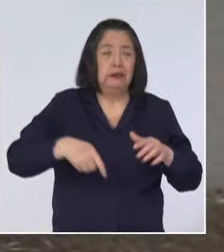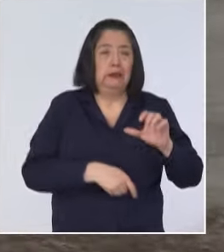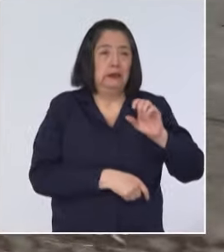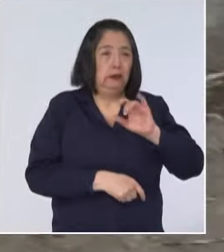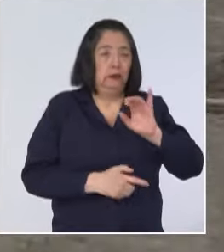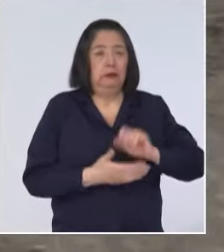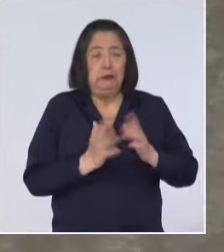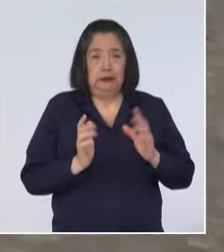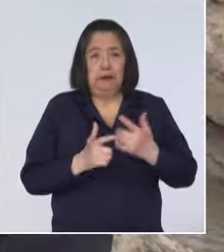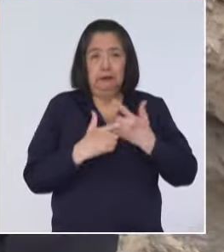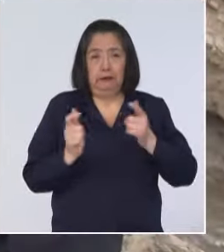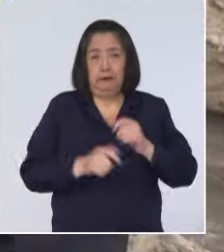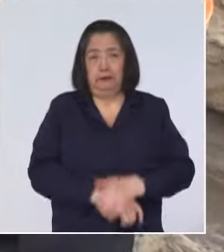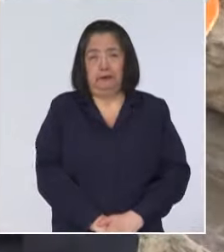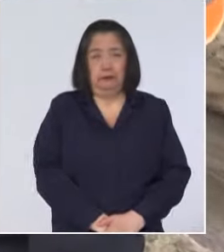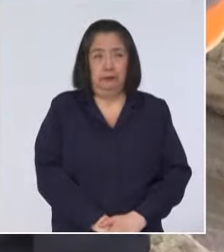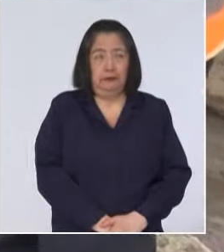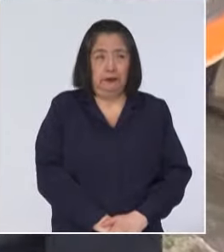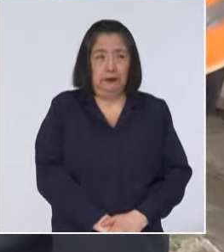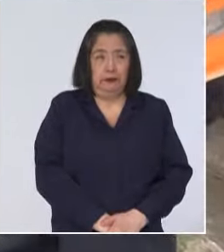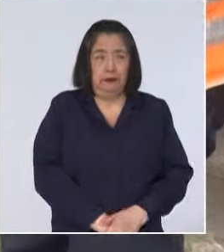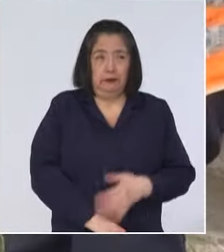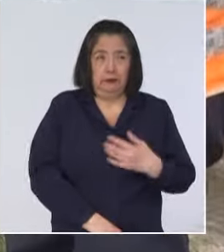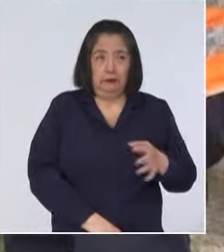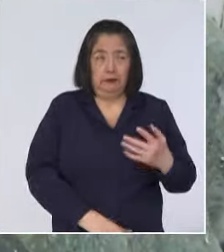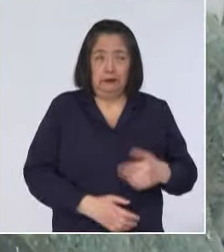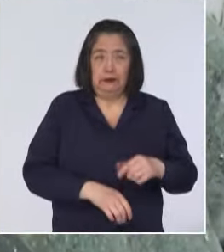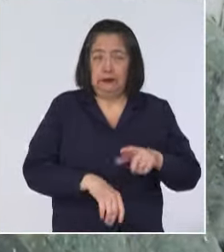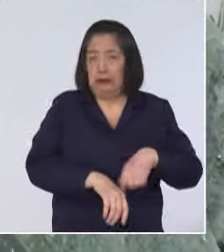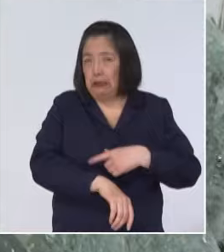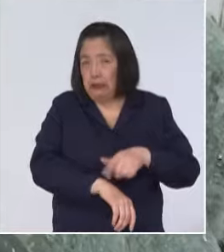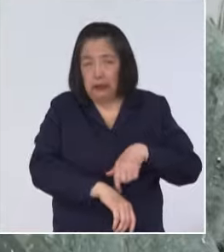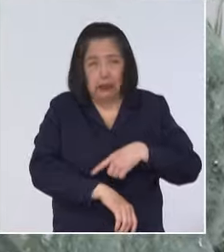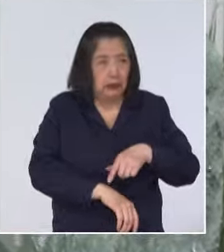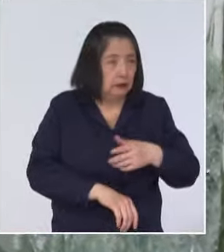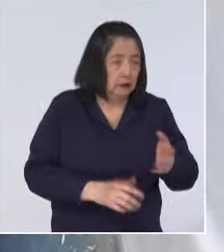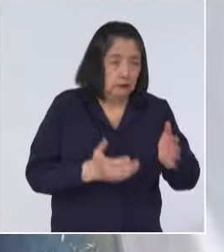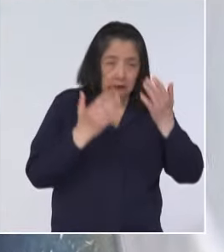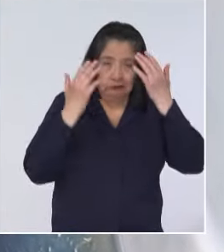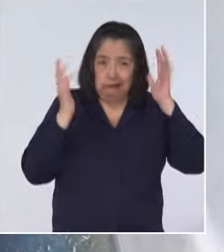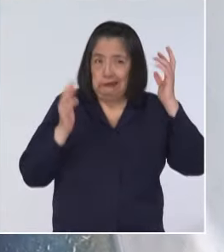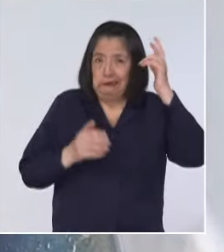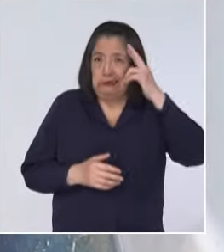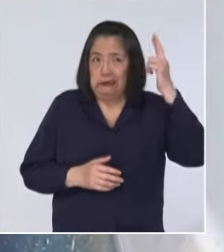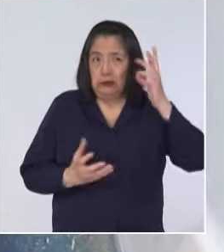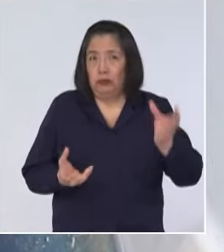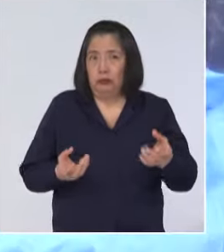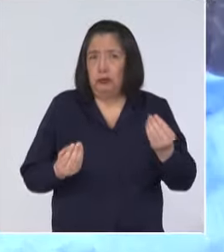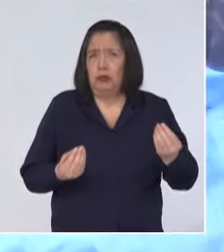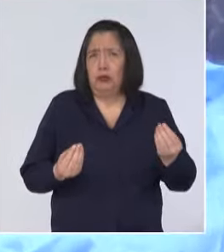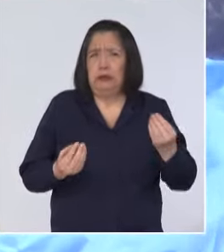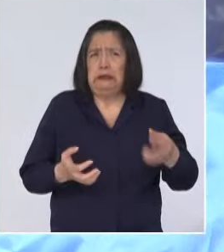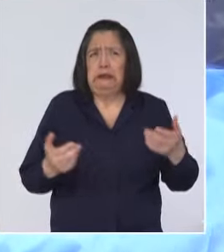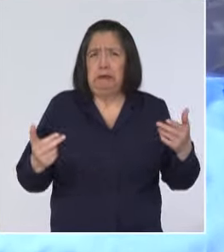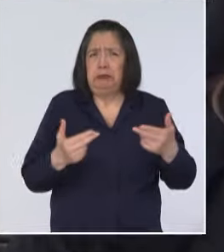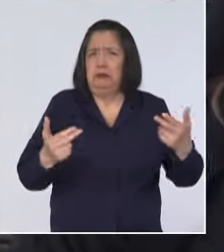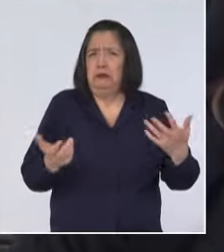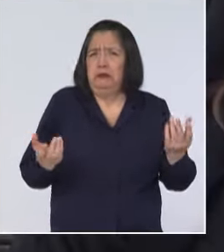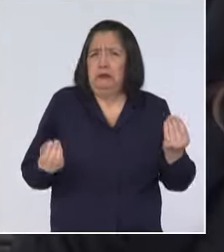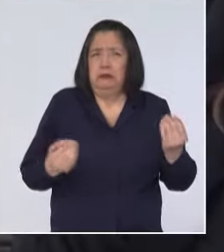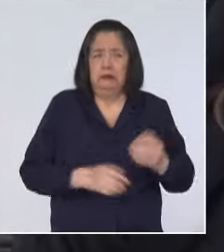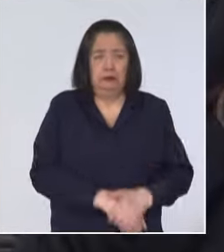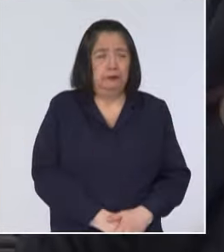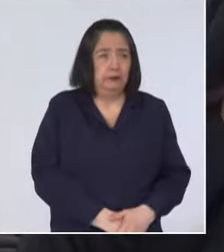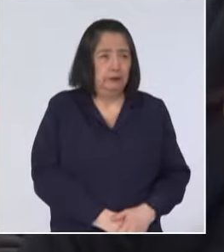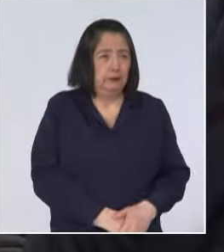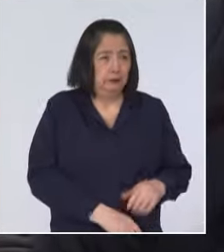Libertad. A pesar de las horas transcurridas, aún se desconocen las causas de este accidente. Y en